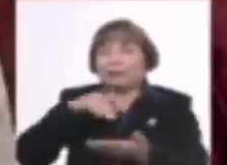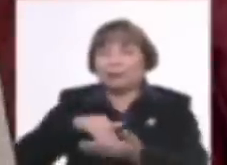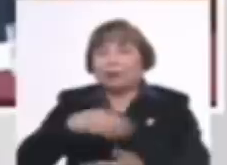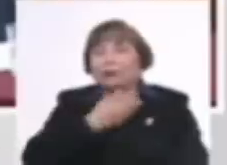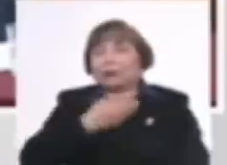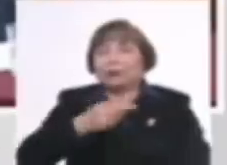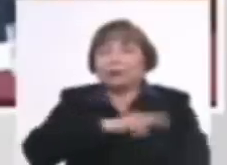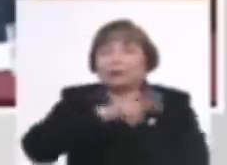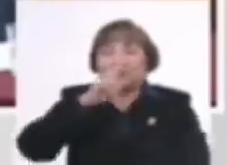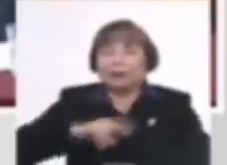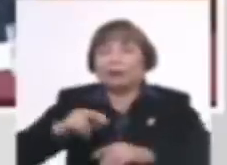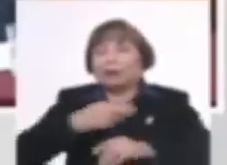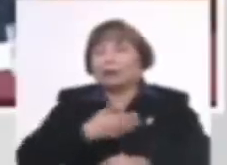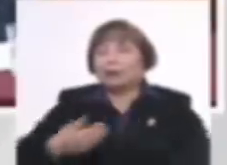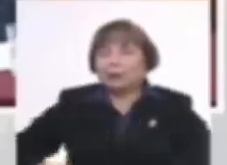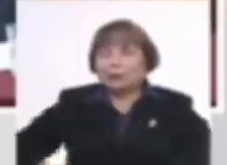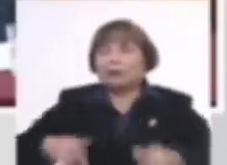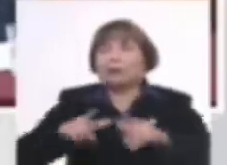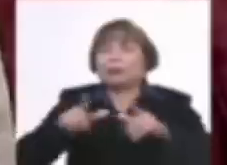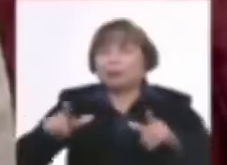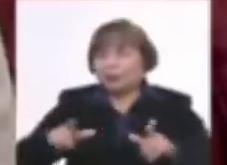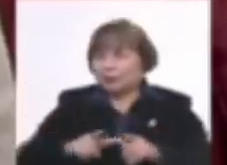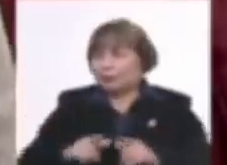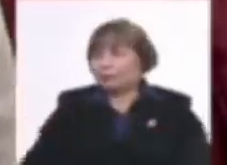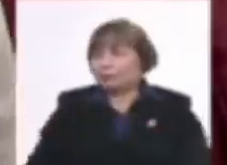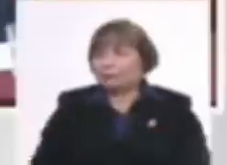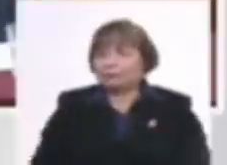regional, gobierno local?